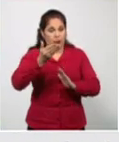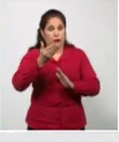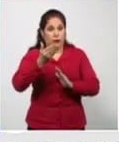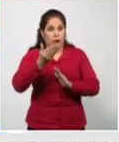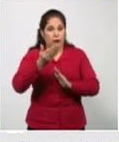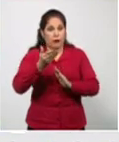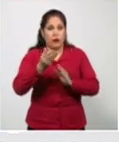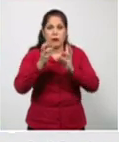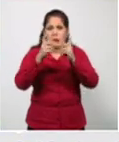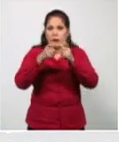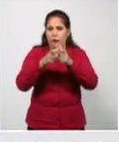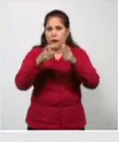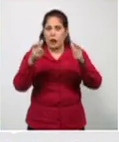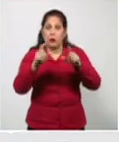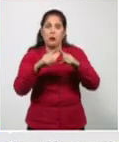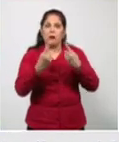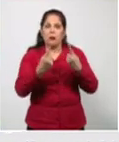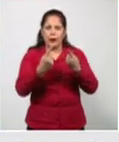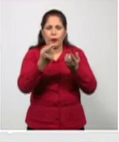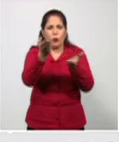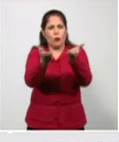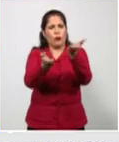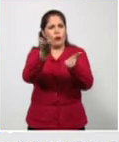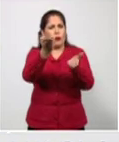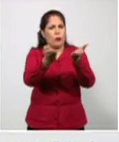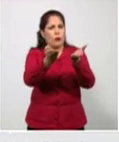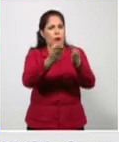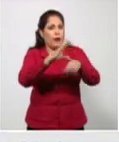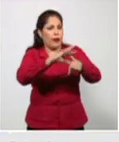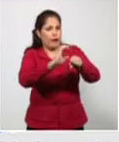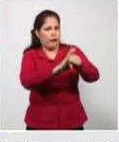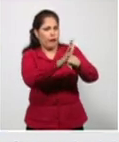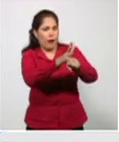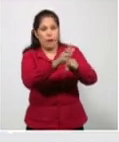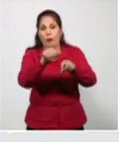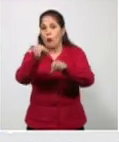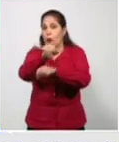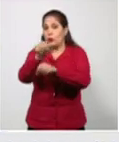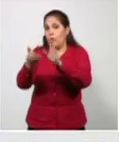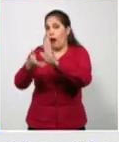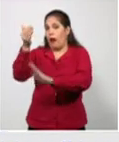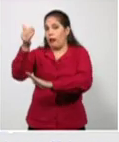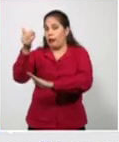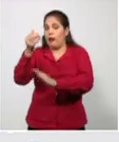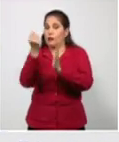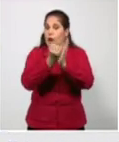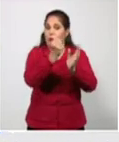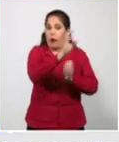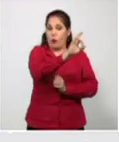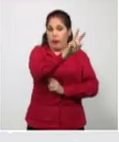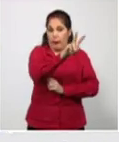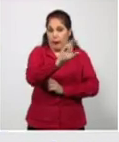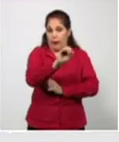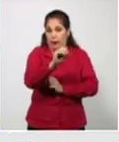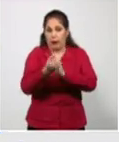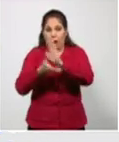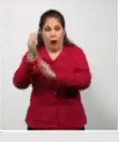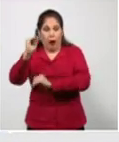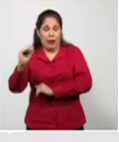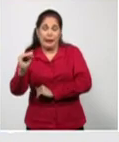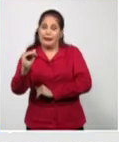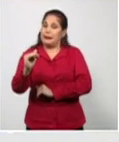cuando la compara, contra los 820 confirmados, realmente da un